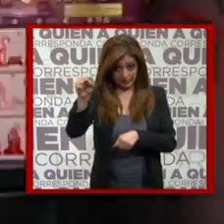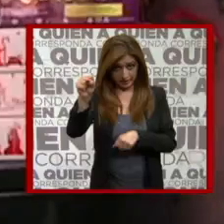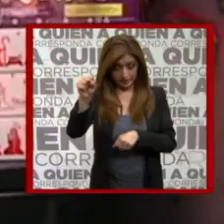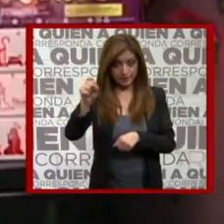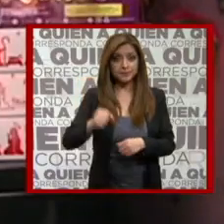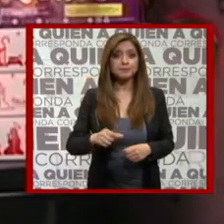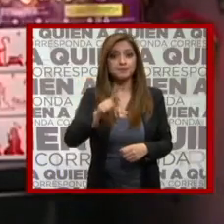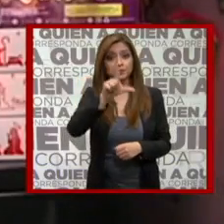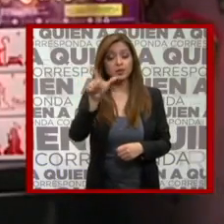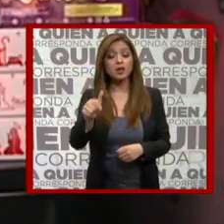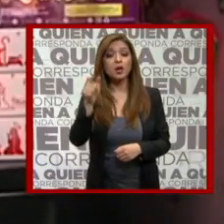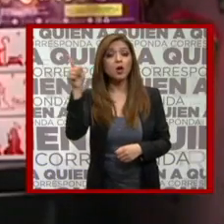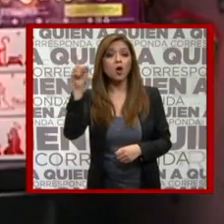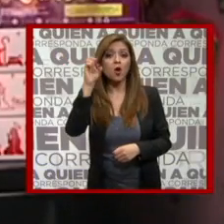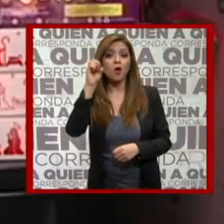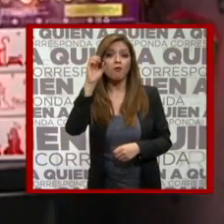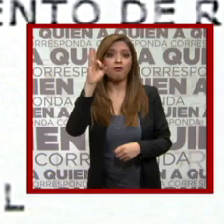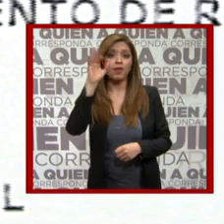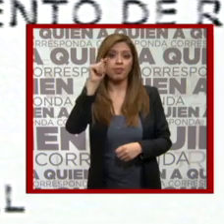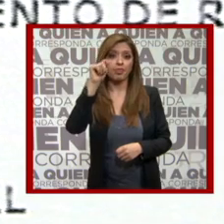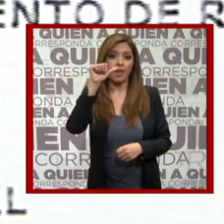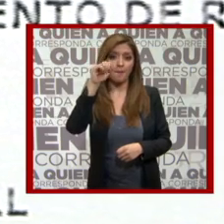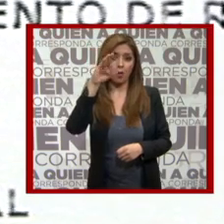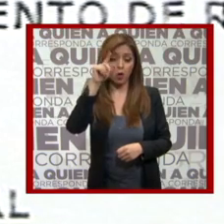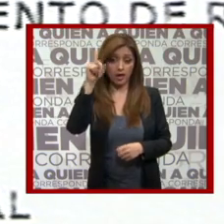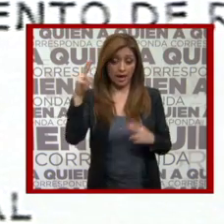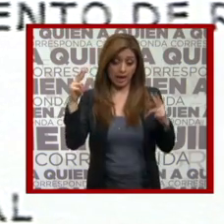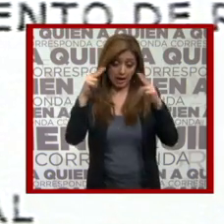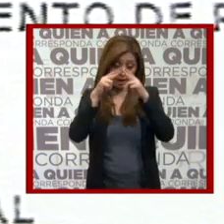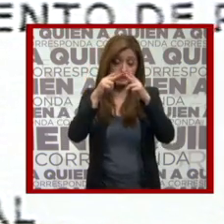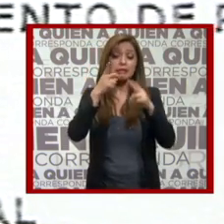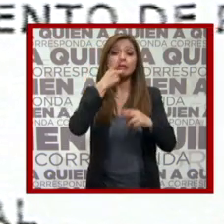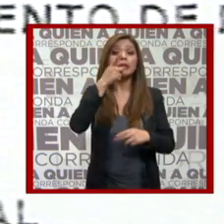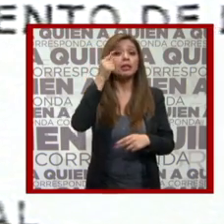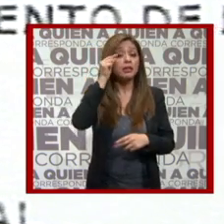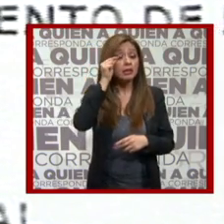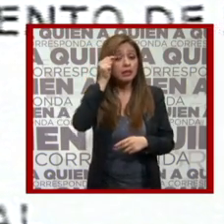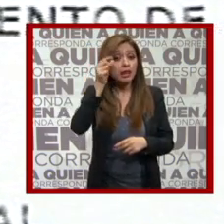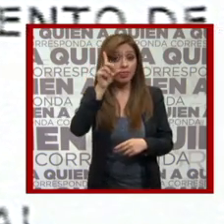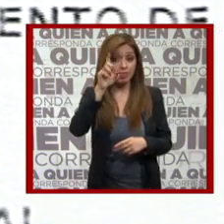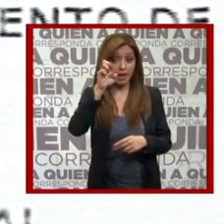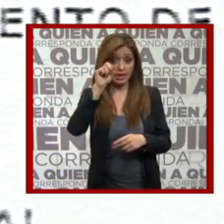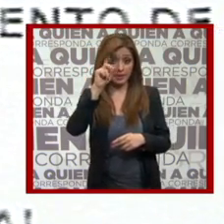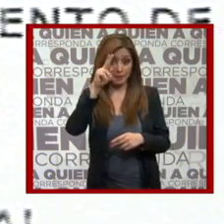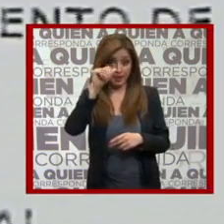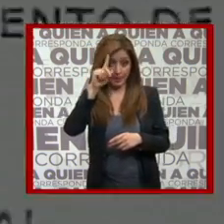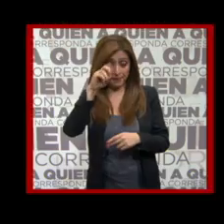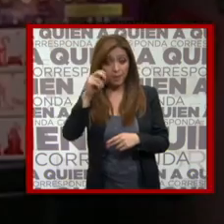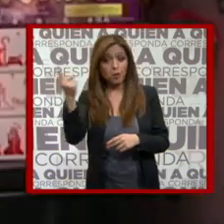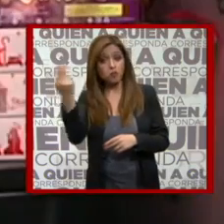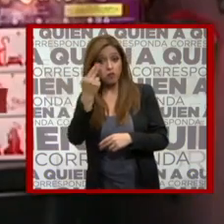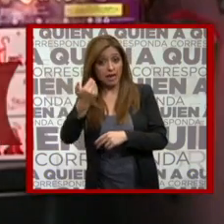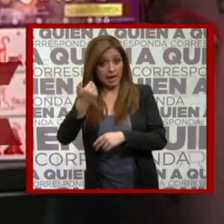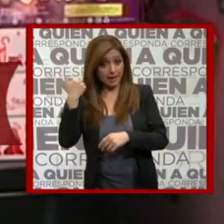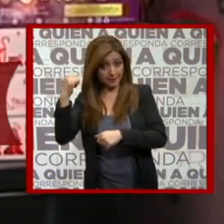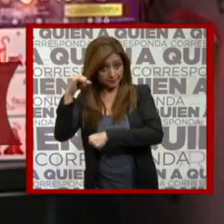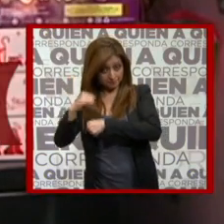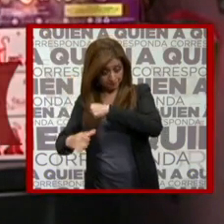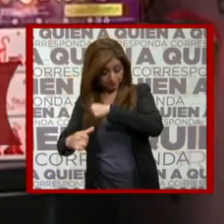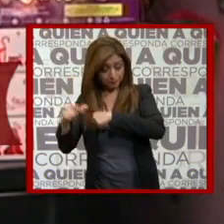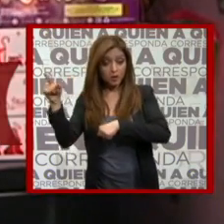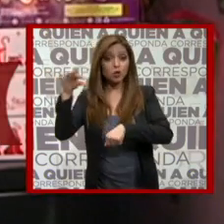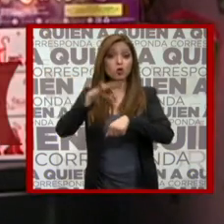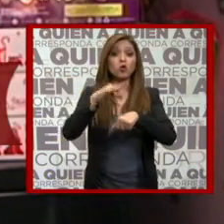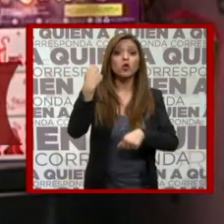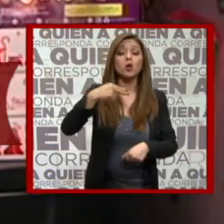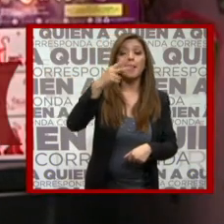Mandaron a oftalmología de ahí de la Raza. Ahí le diagnosticaron desprendimiento de retina y tendría que ser operado. El doctor Velázquez es el encargado del